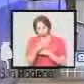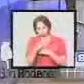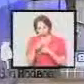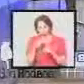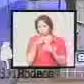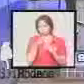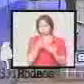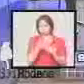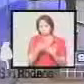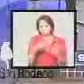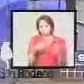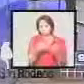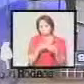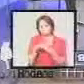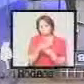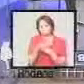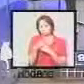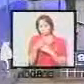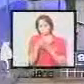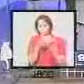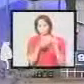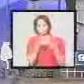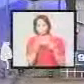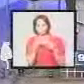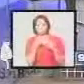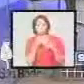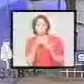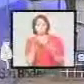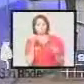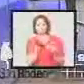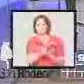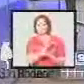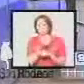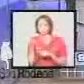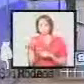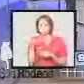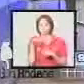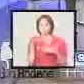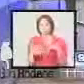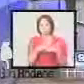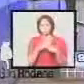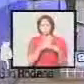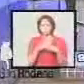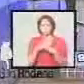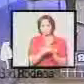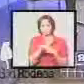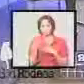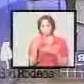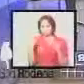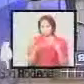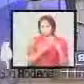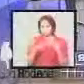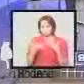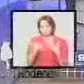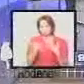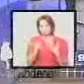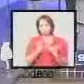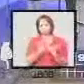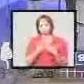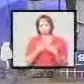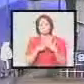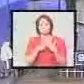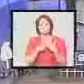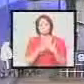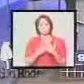cliente entra por la puerta ya entra cuestionado, y pasa exactamente lo mismo que han hecho todos los compañeros que han llamado, que están restringidos créditos a